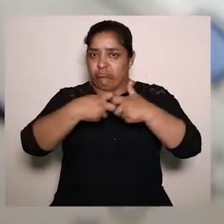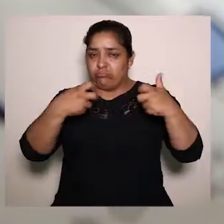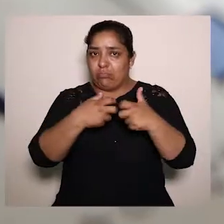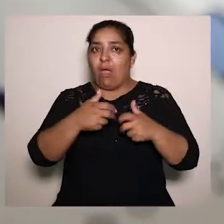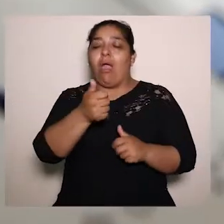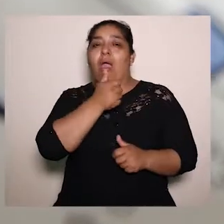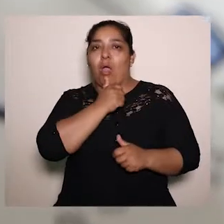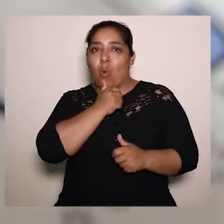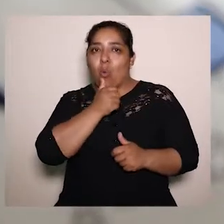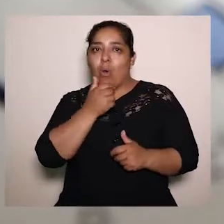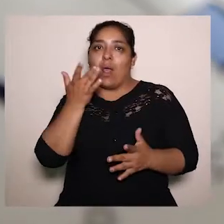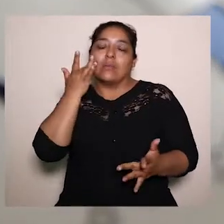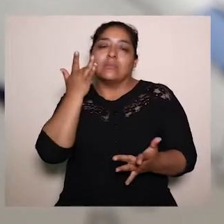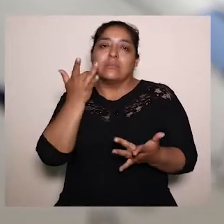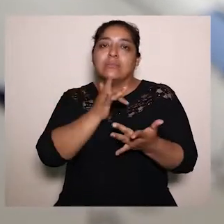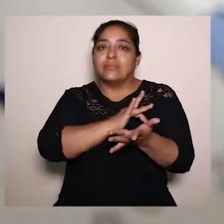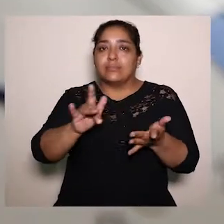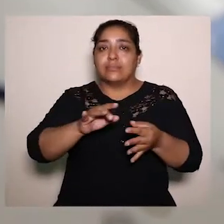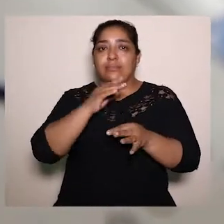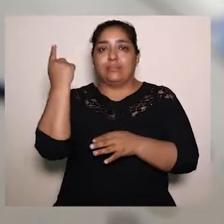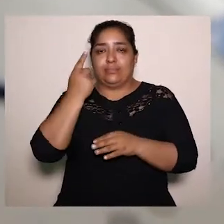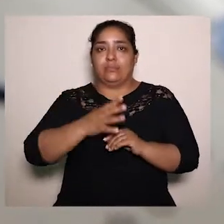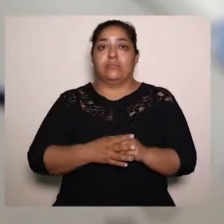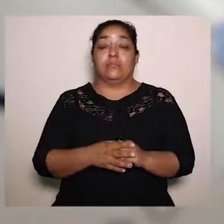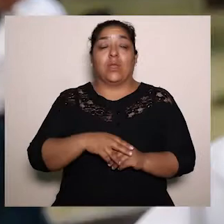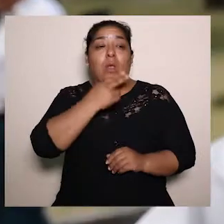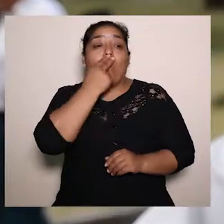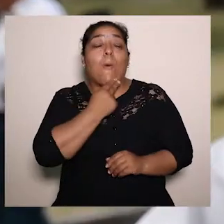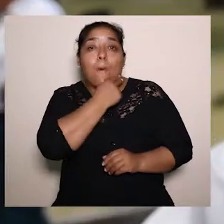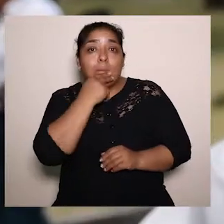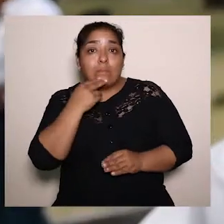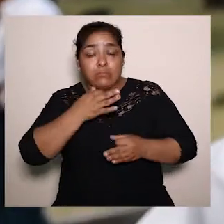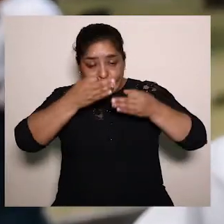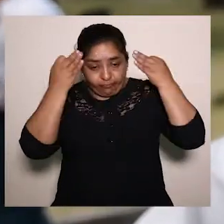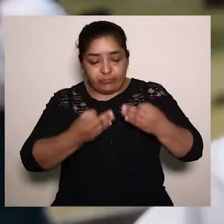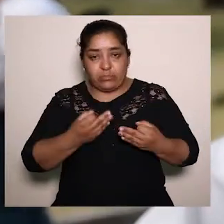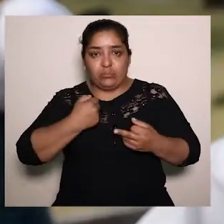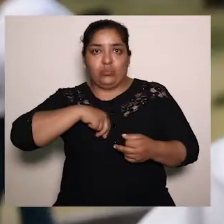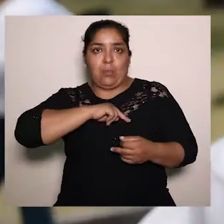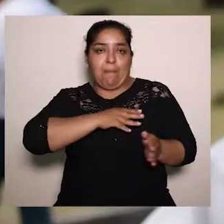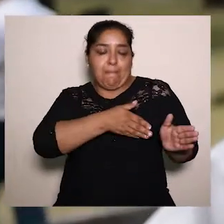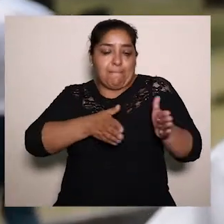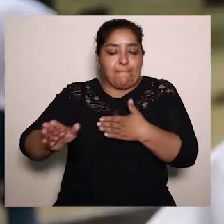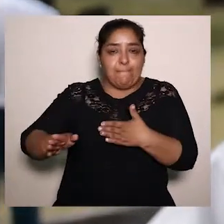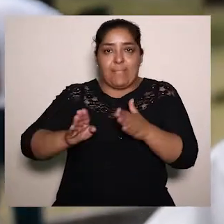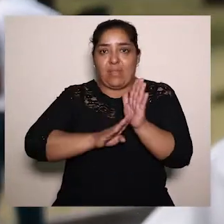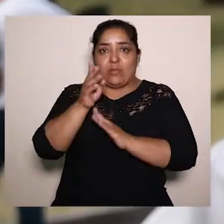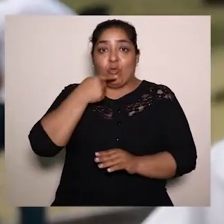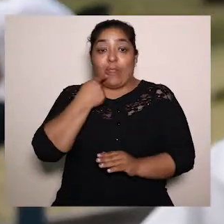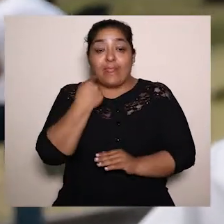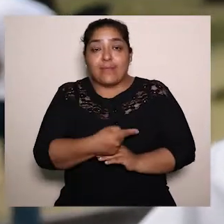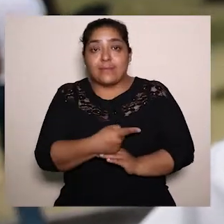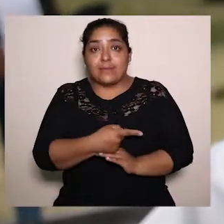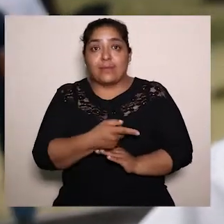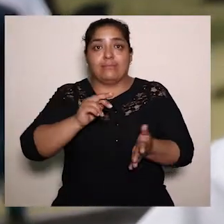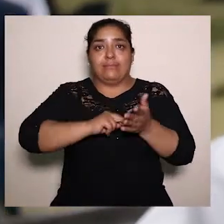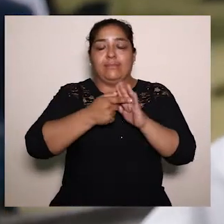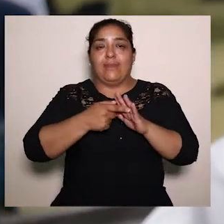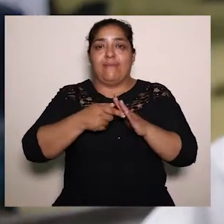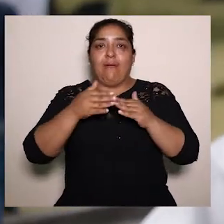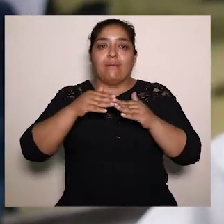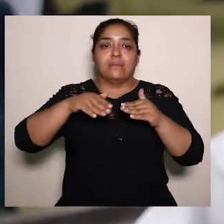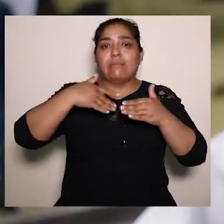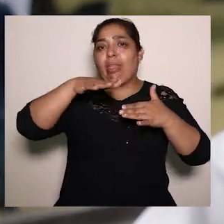agua potable y saneamiento básico este es un compromiso irrestricto nuestro plan de desarrollo así lo dicta también estamos